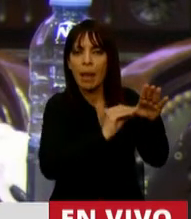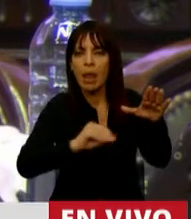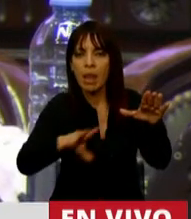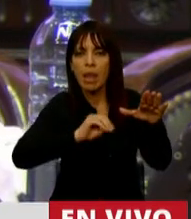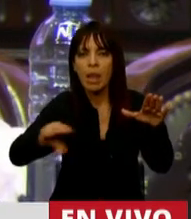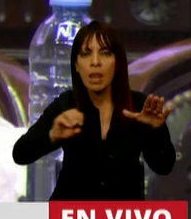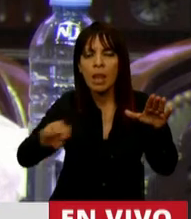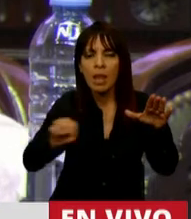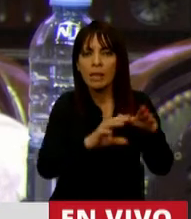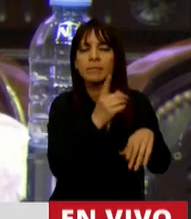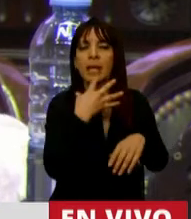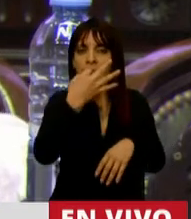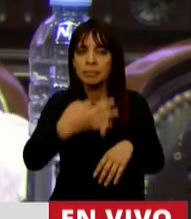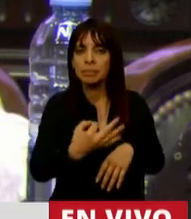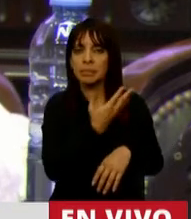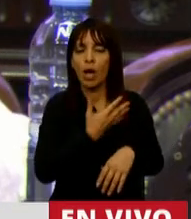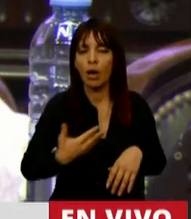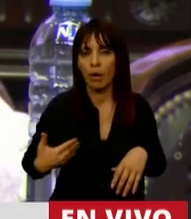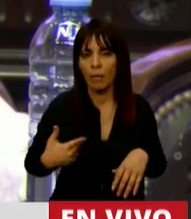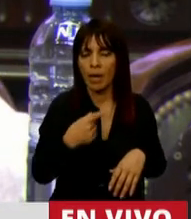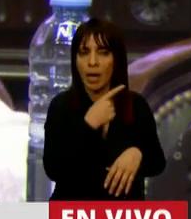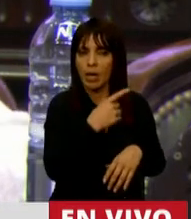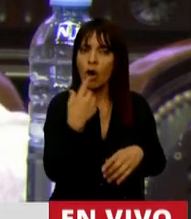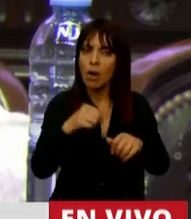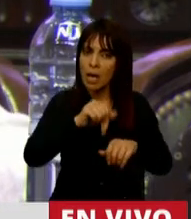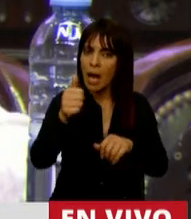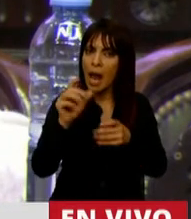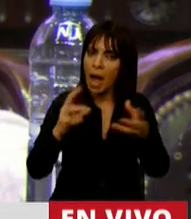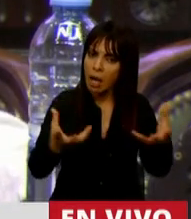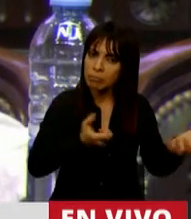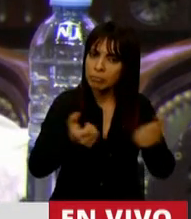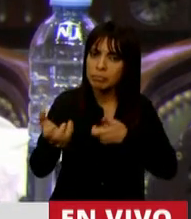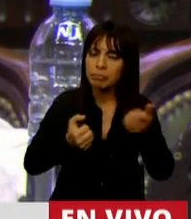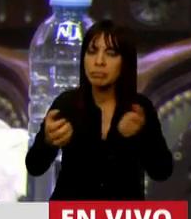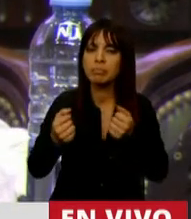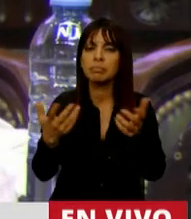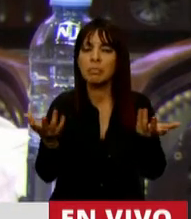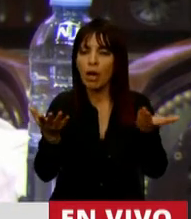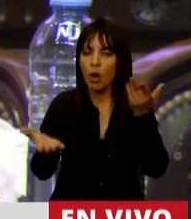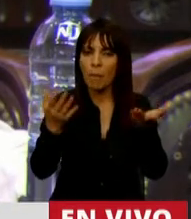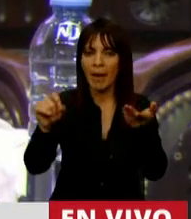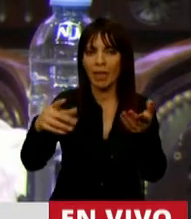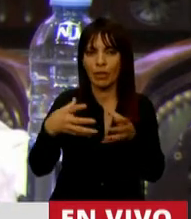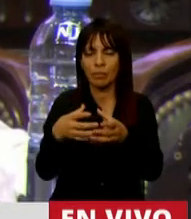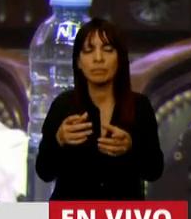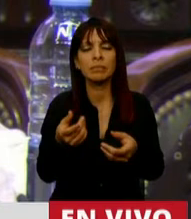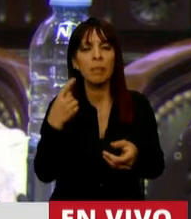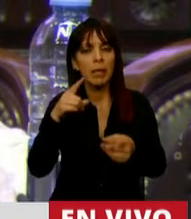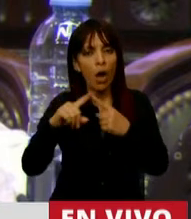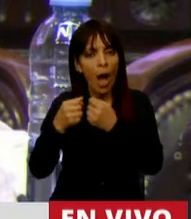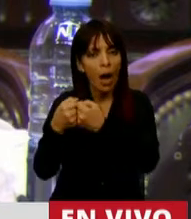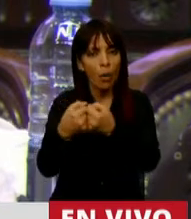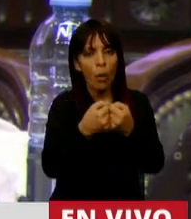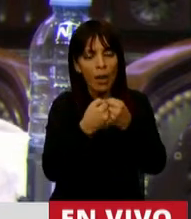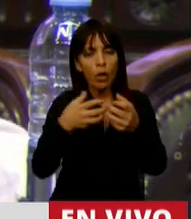novedad, el oficialismo gana adeptos al discurso del acuerdo y ahora advierte la necesidad de un acuerdo con grandes